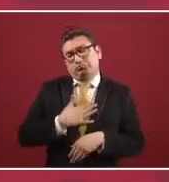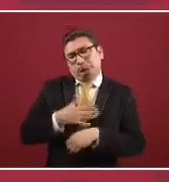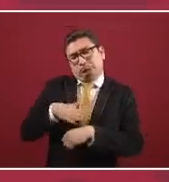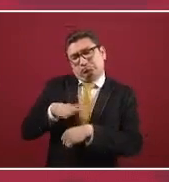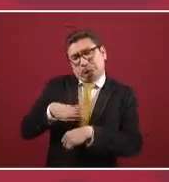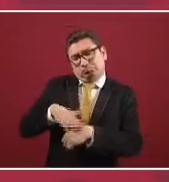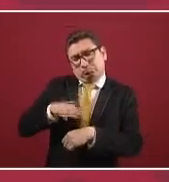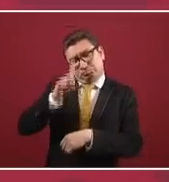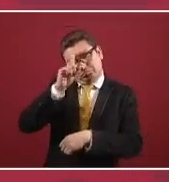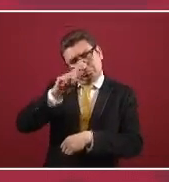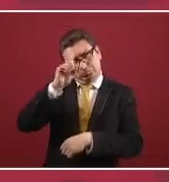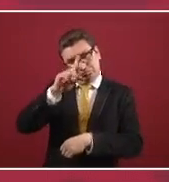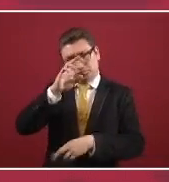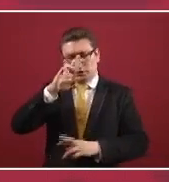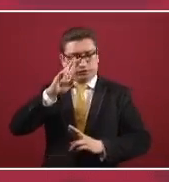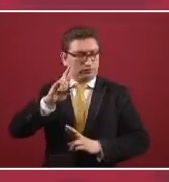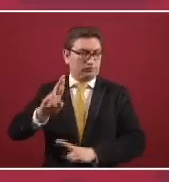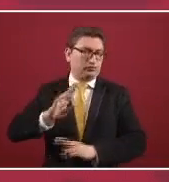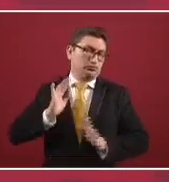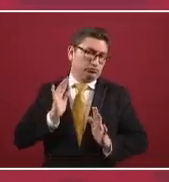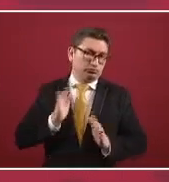que eso ayudaría mucho.